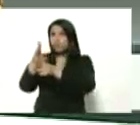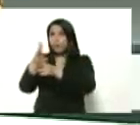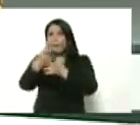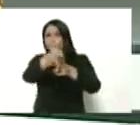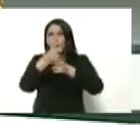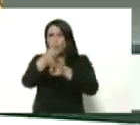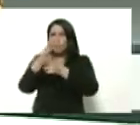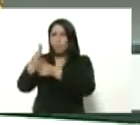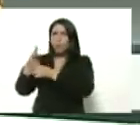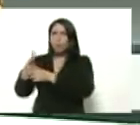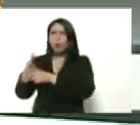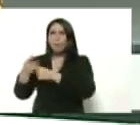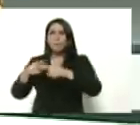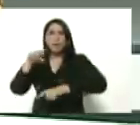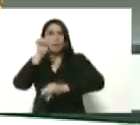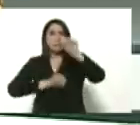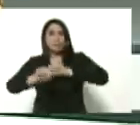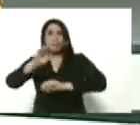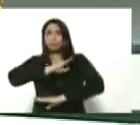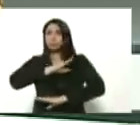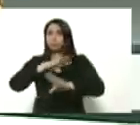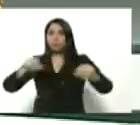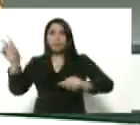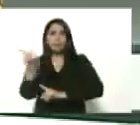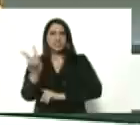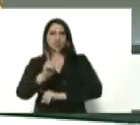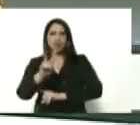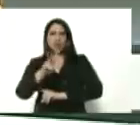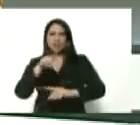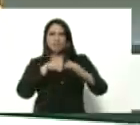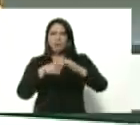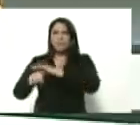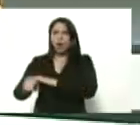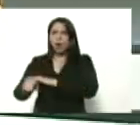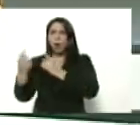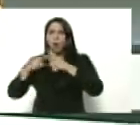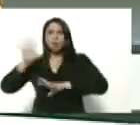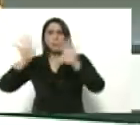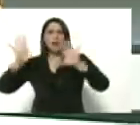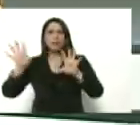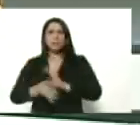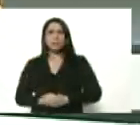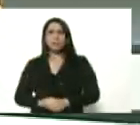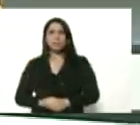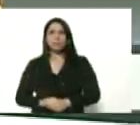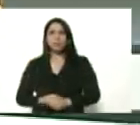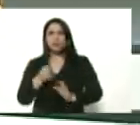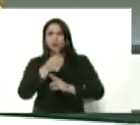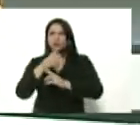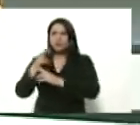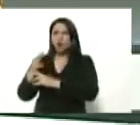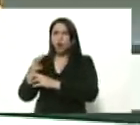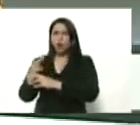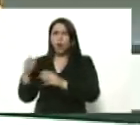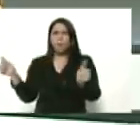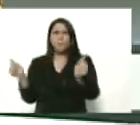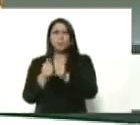sonaron para defender la tierra venezolana de la incursión extranjera, sonaron por todos